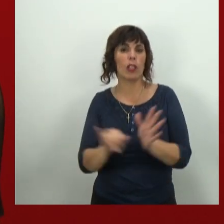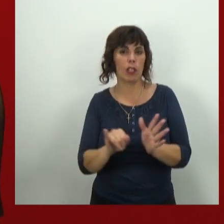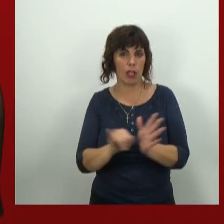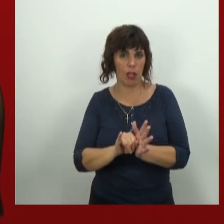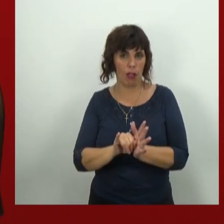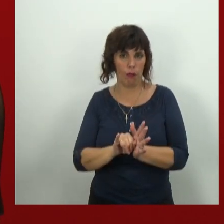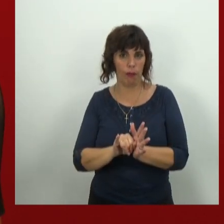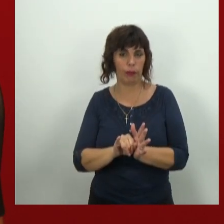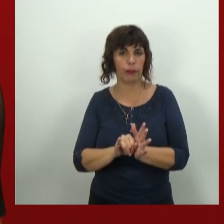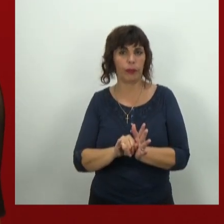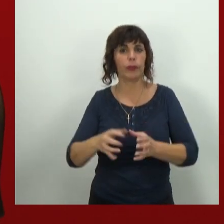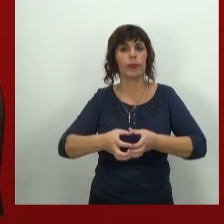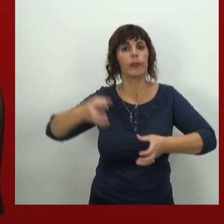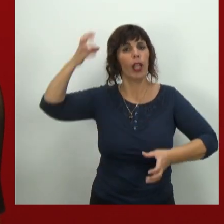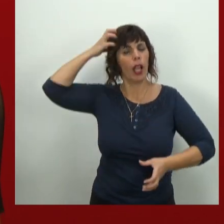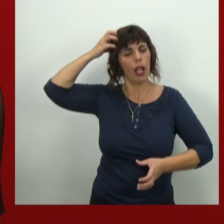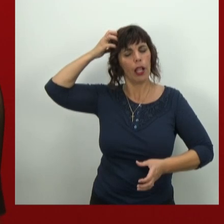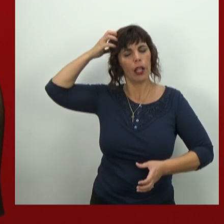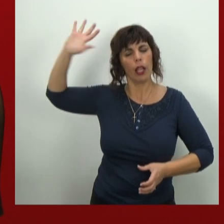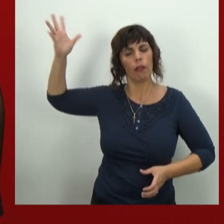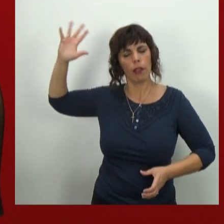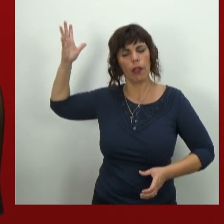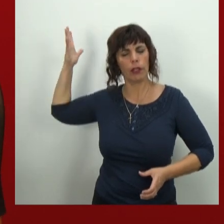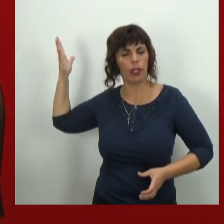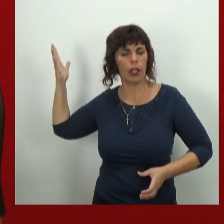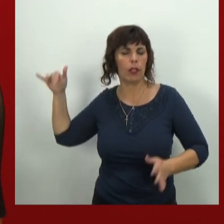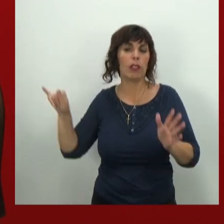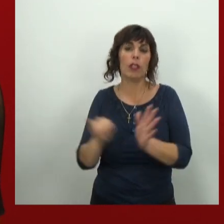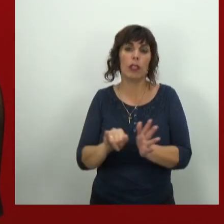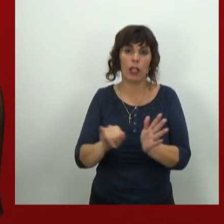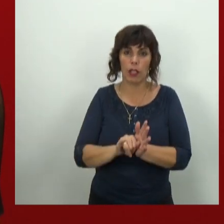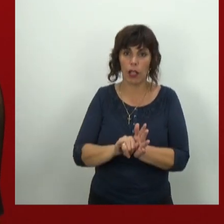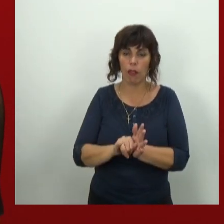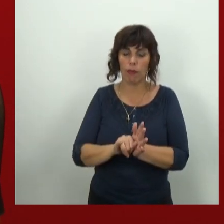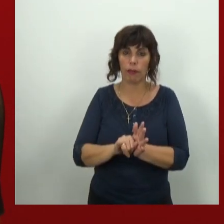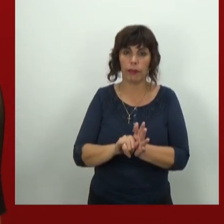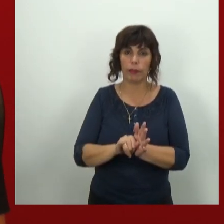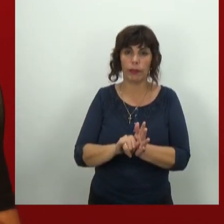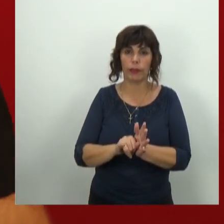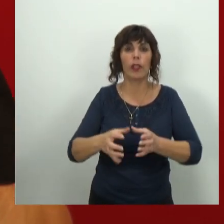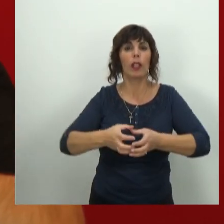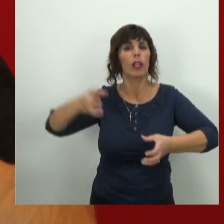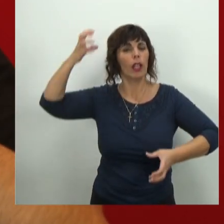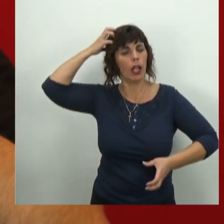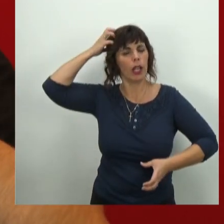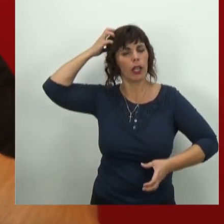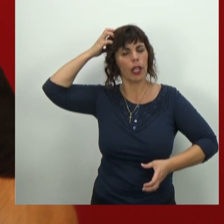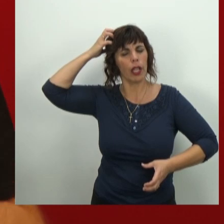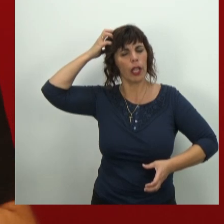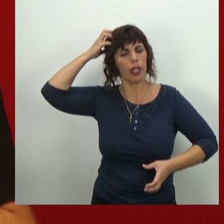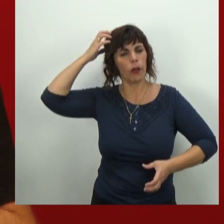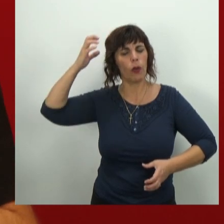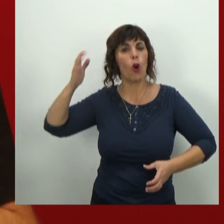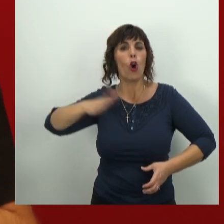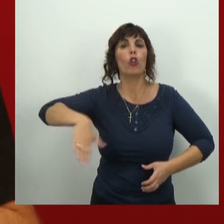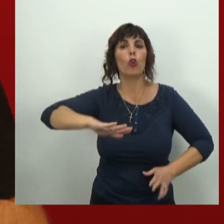acercado, el reino de los cielos se ha acercado, el reino está en la